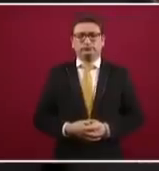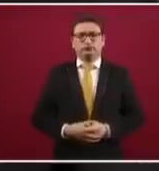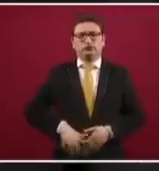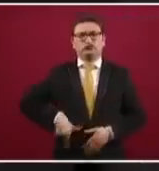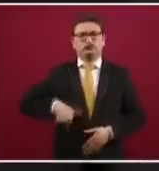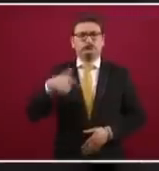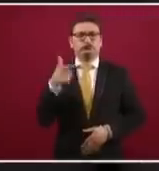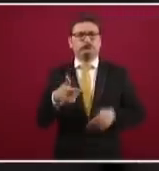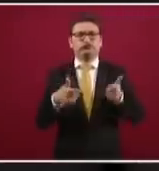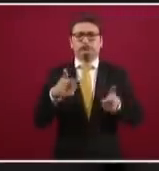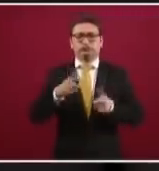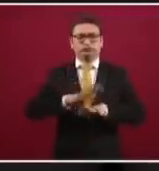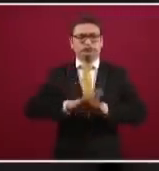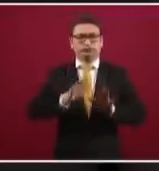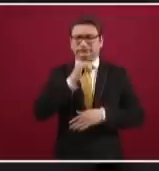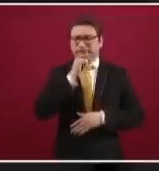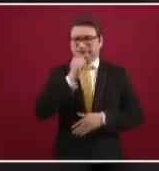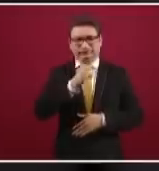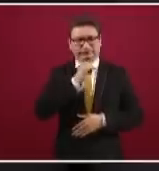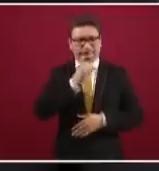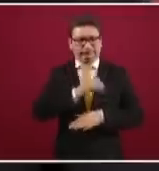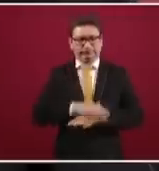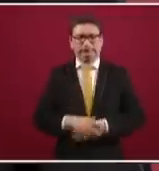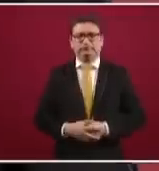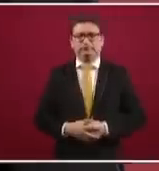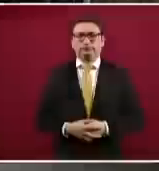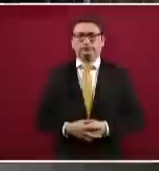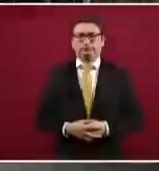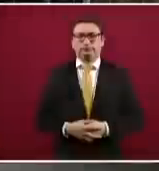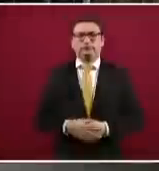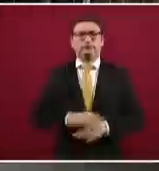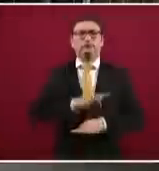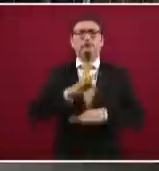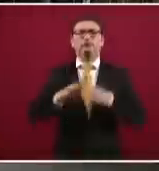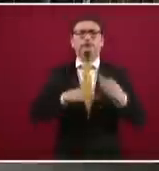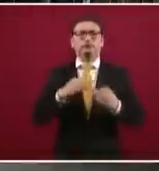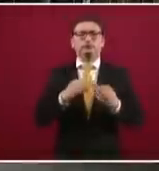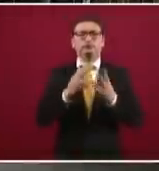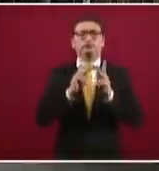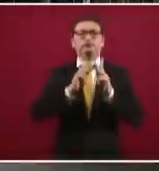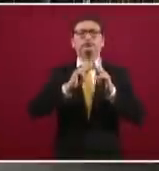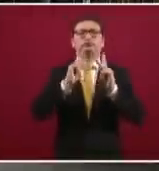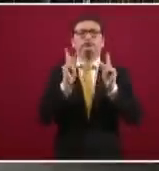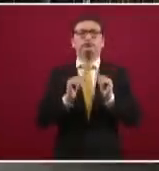armas, todo en paz.